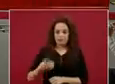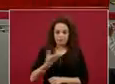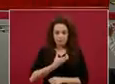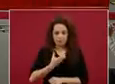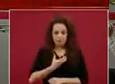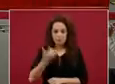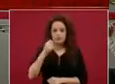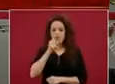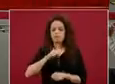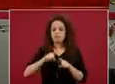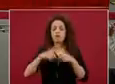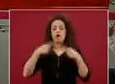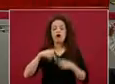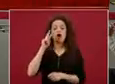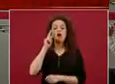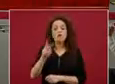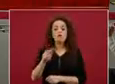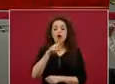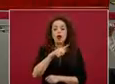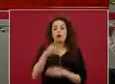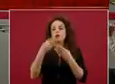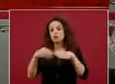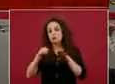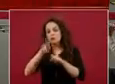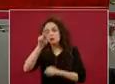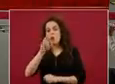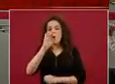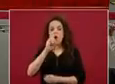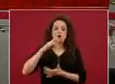sus dispositivos electrónicos.